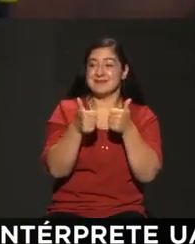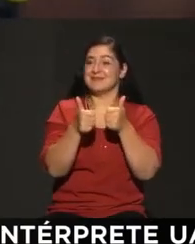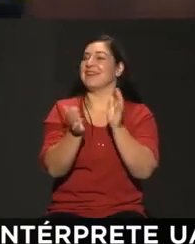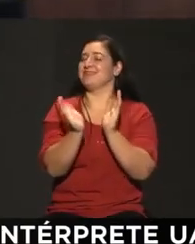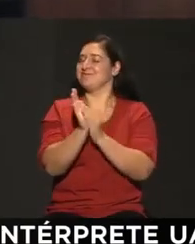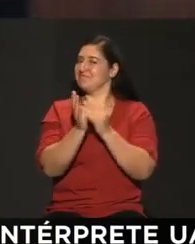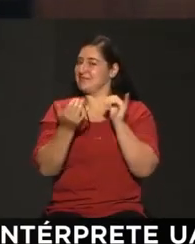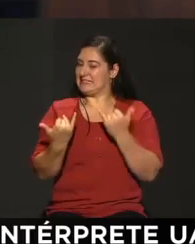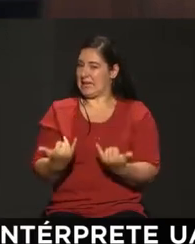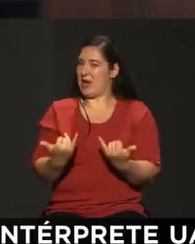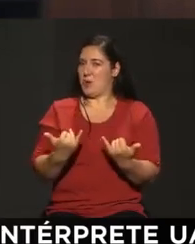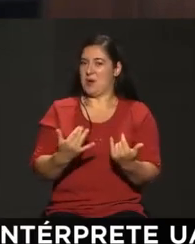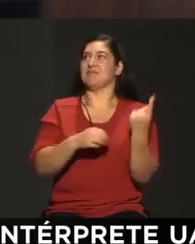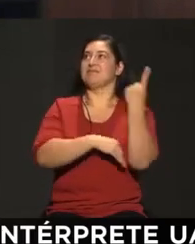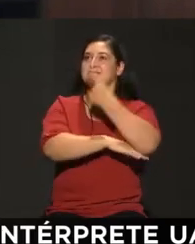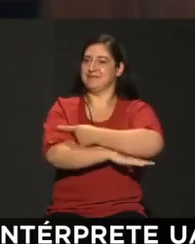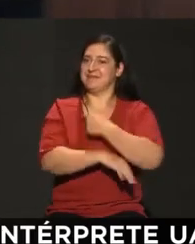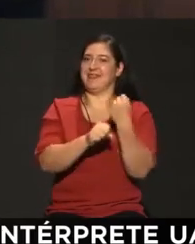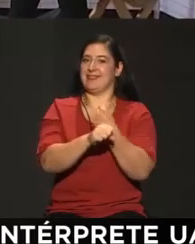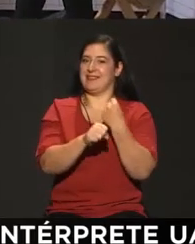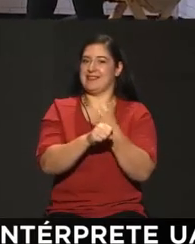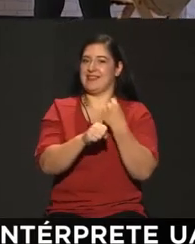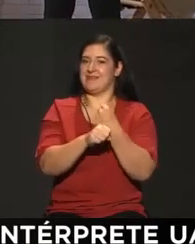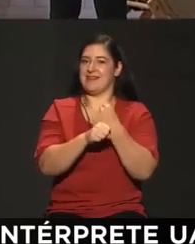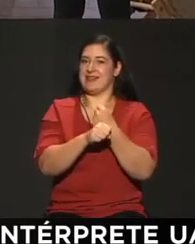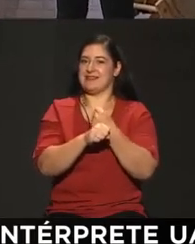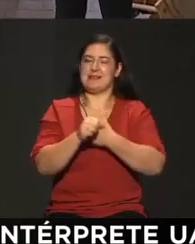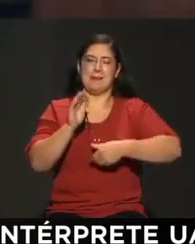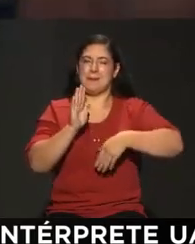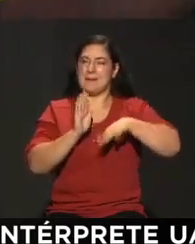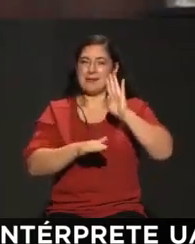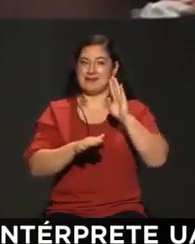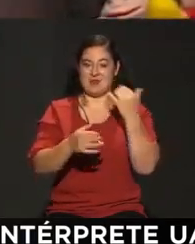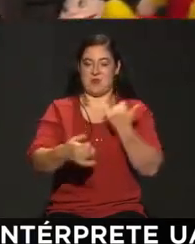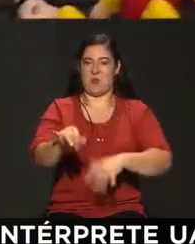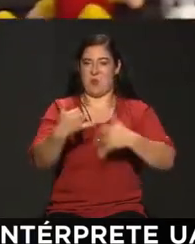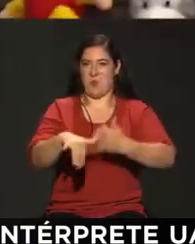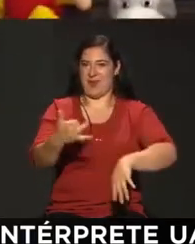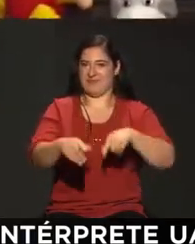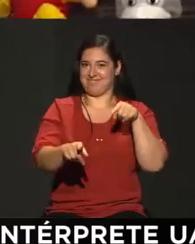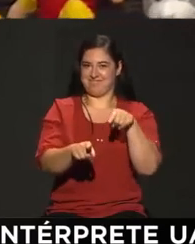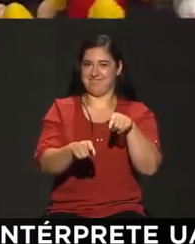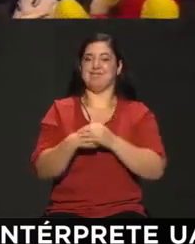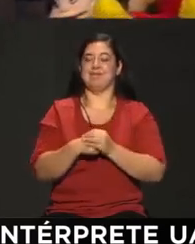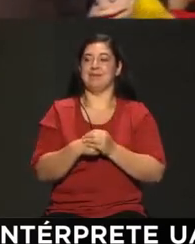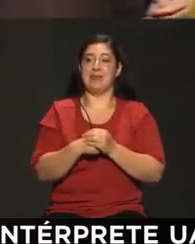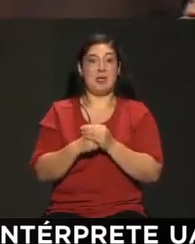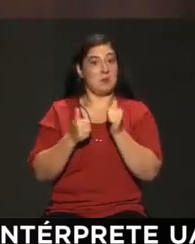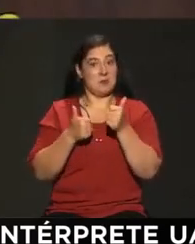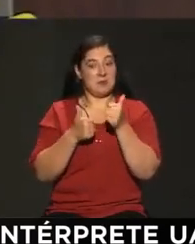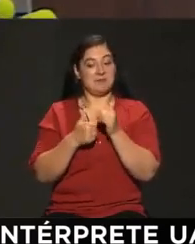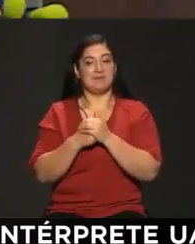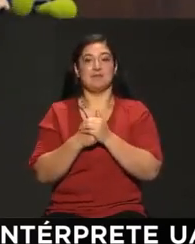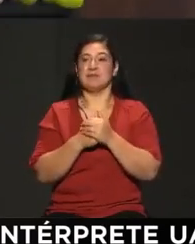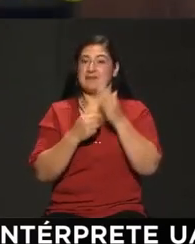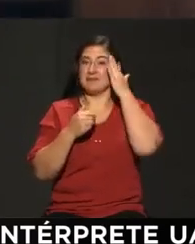Eso es lo que vamos a trabajar hoy a través del juego. Muy bien. ¿Listo? En ese orden de ideas, para cualquier